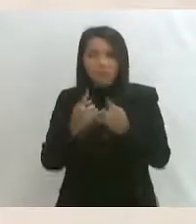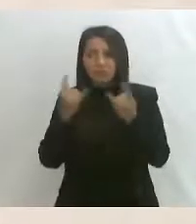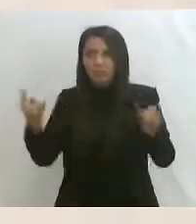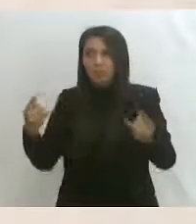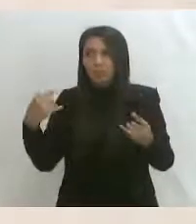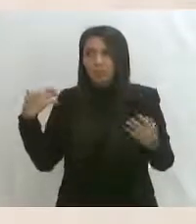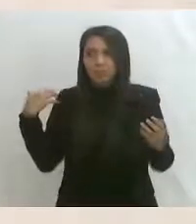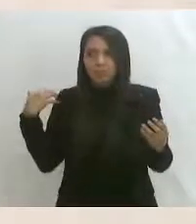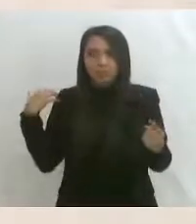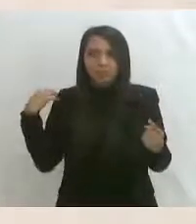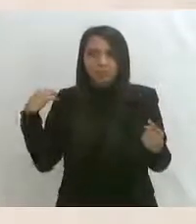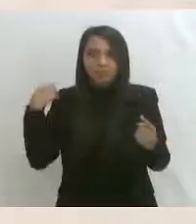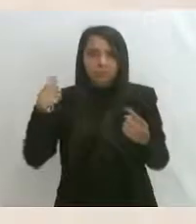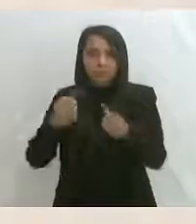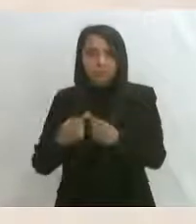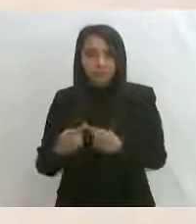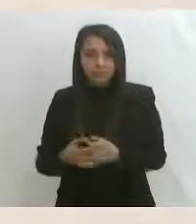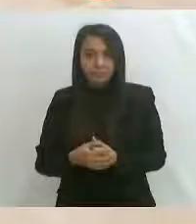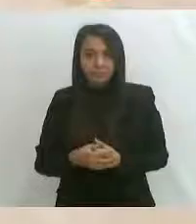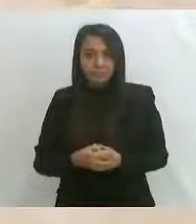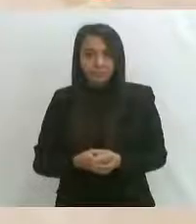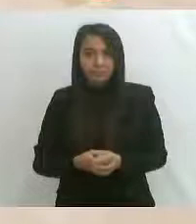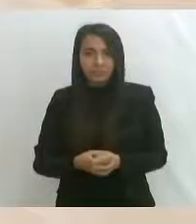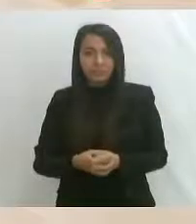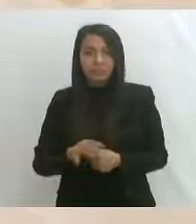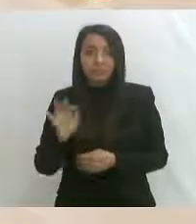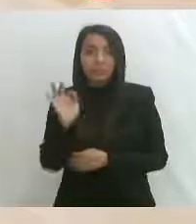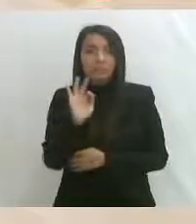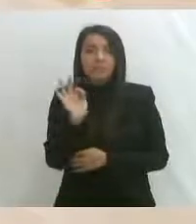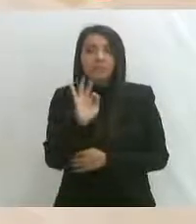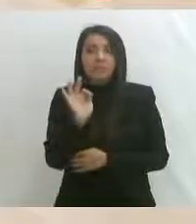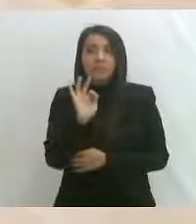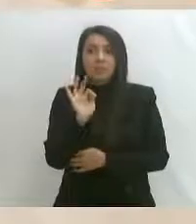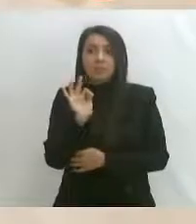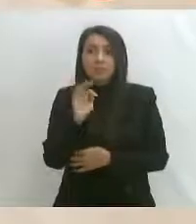Si a un político